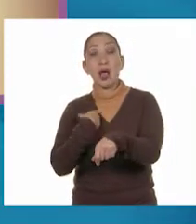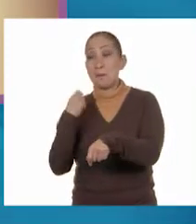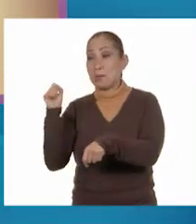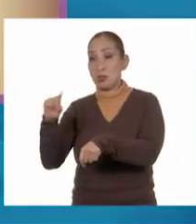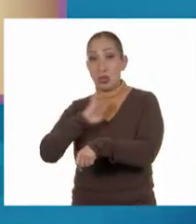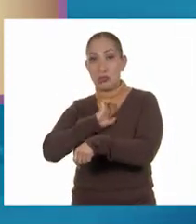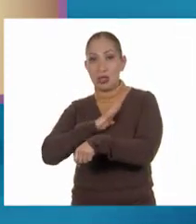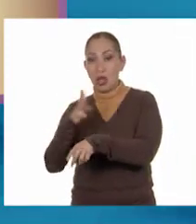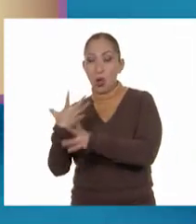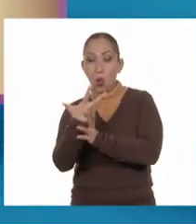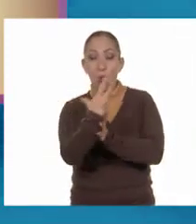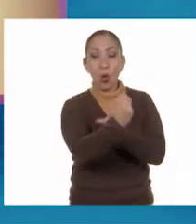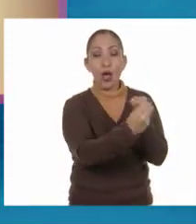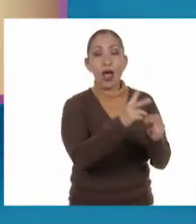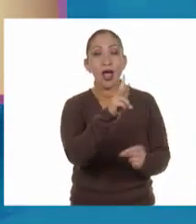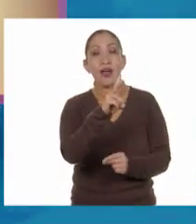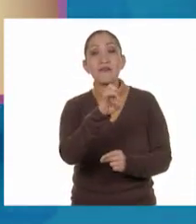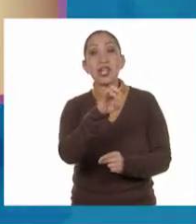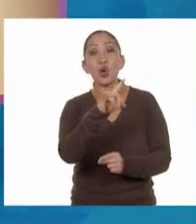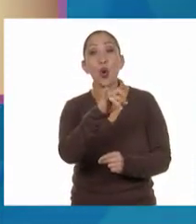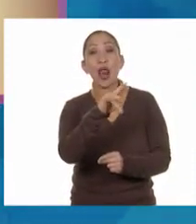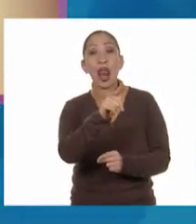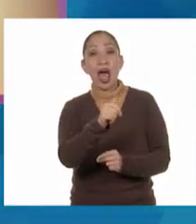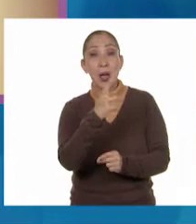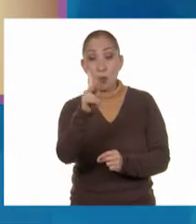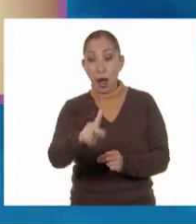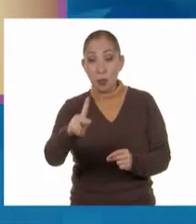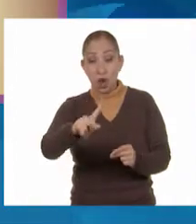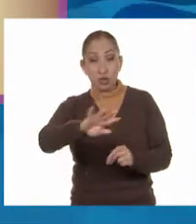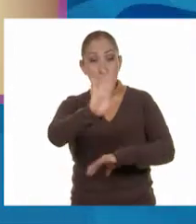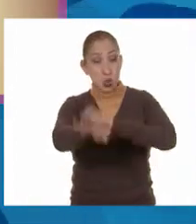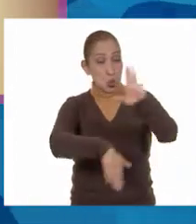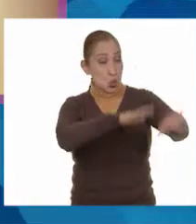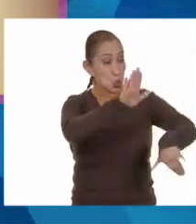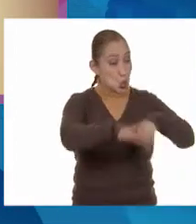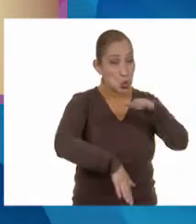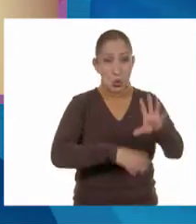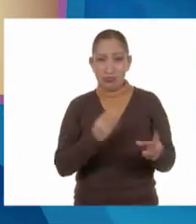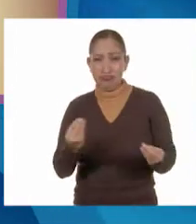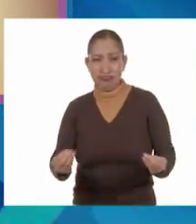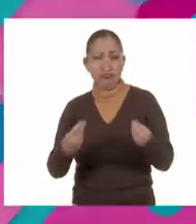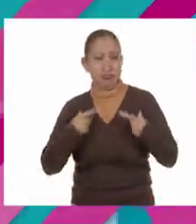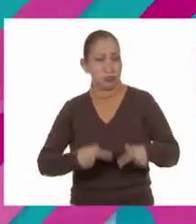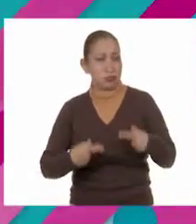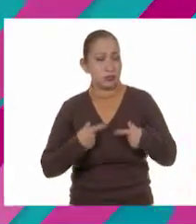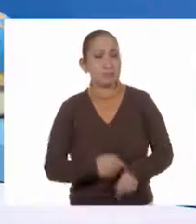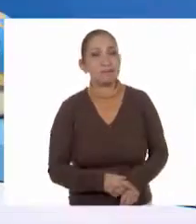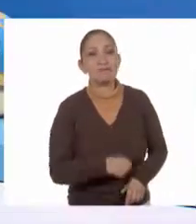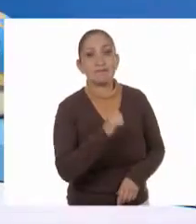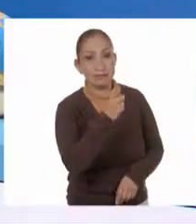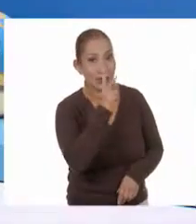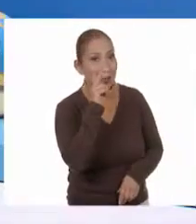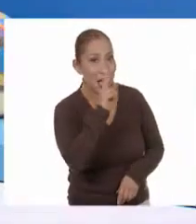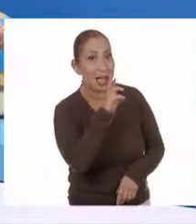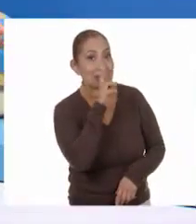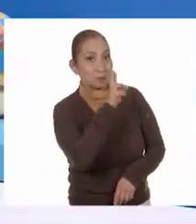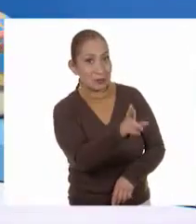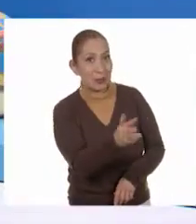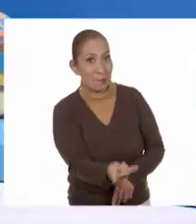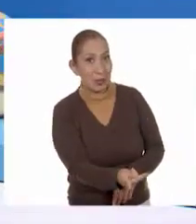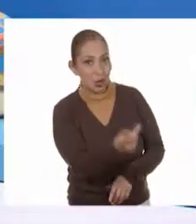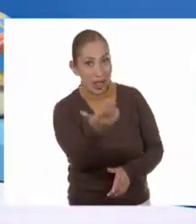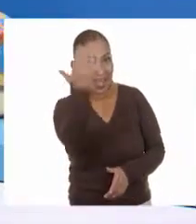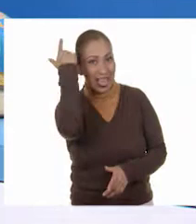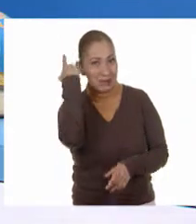españoles. O sea, la viruela terminó sepultando poblados enteros. Exactamente. Muy bien, pudimos dar respuesta a nuestra